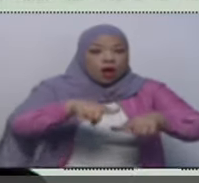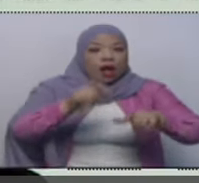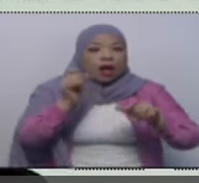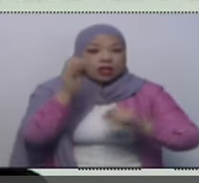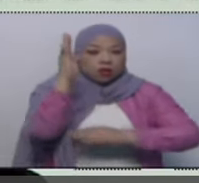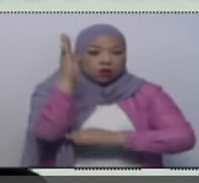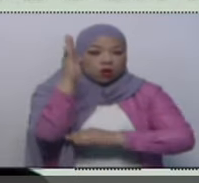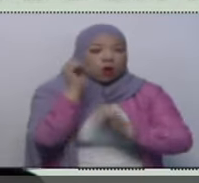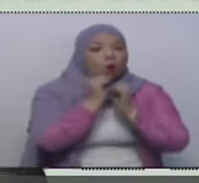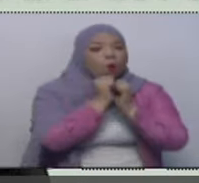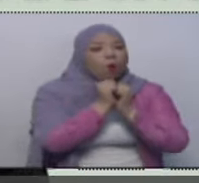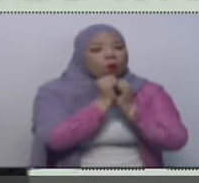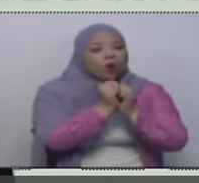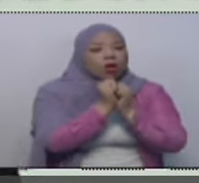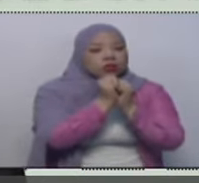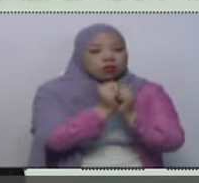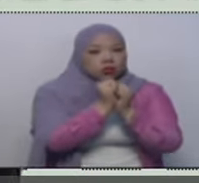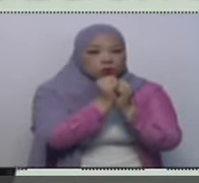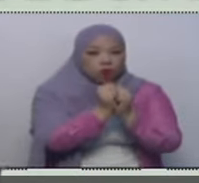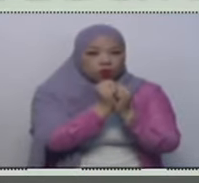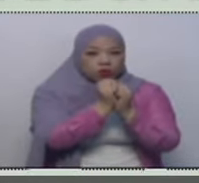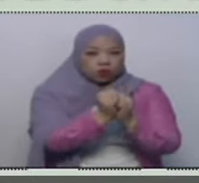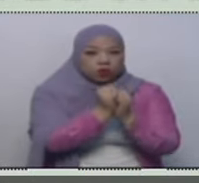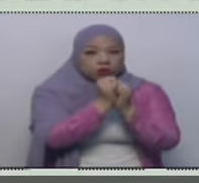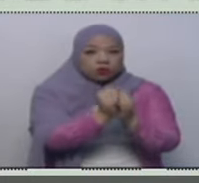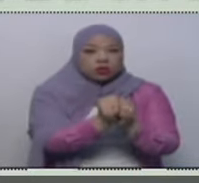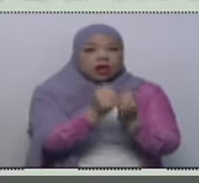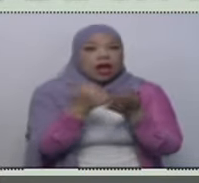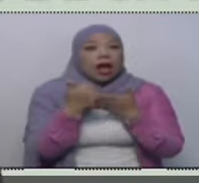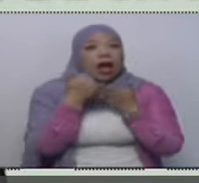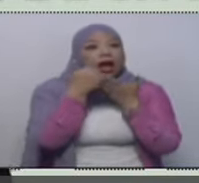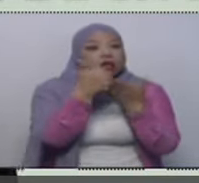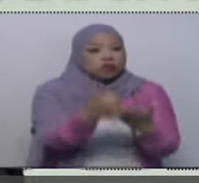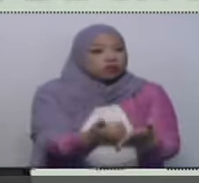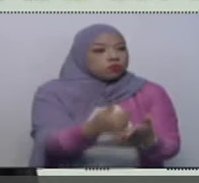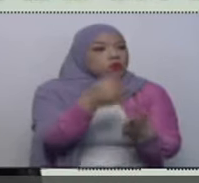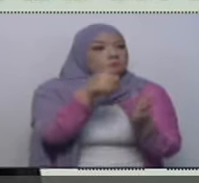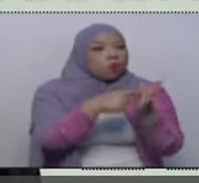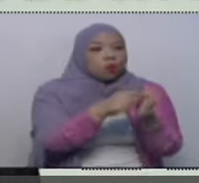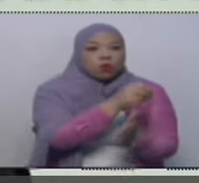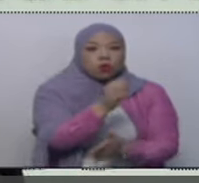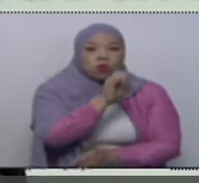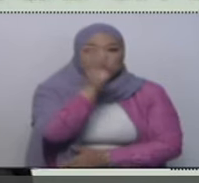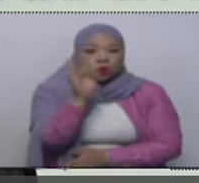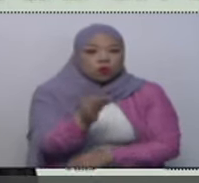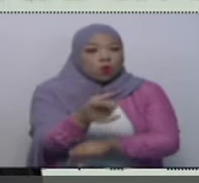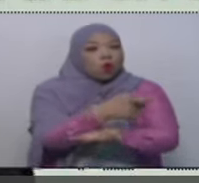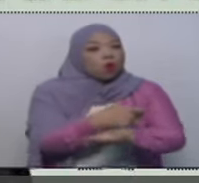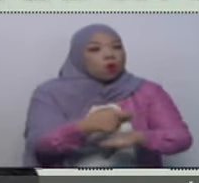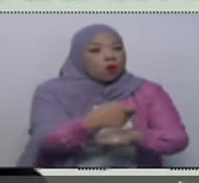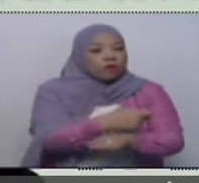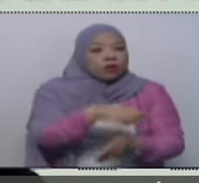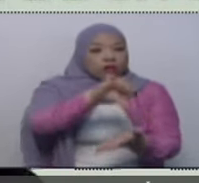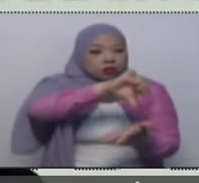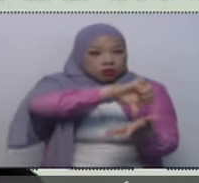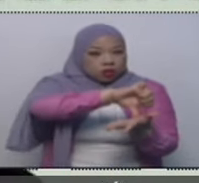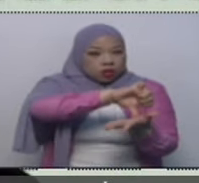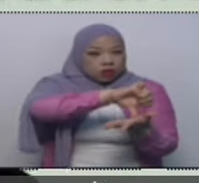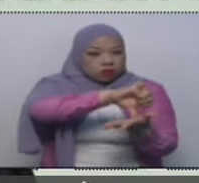ellos recibe el subsidio 100% del gobierno islámico de